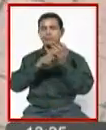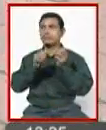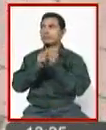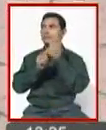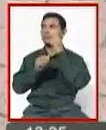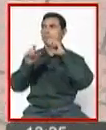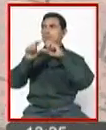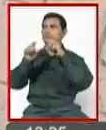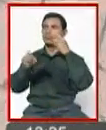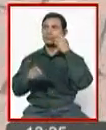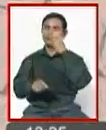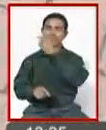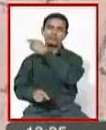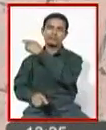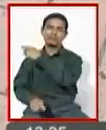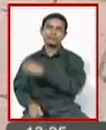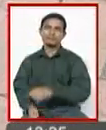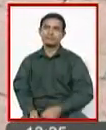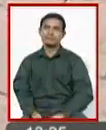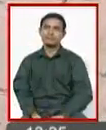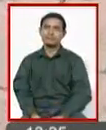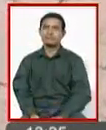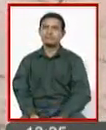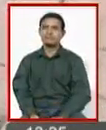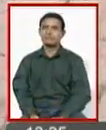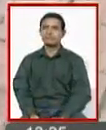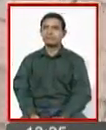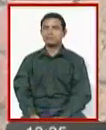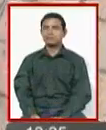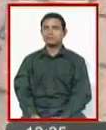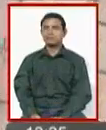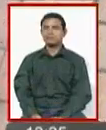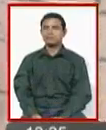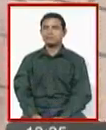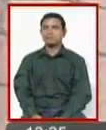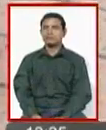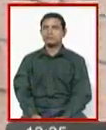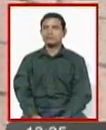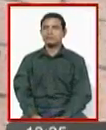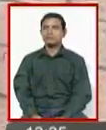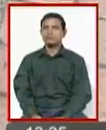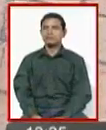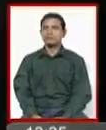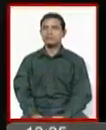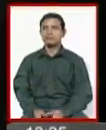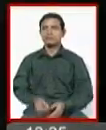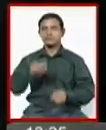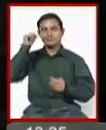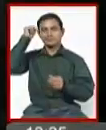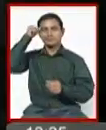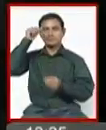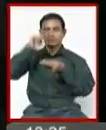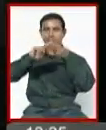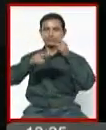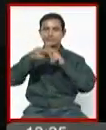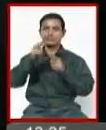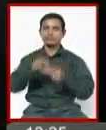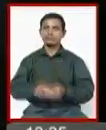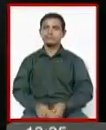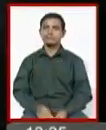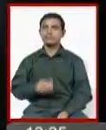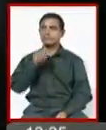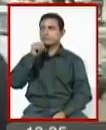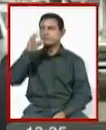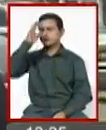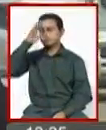78532 o al 349 9091 o al 342 5417